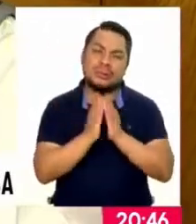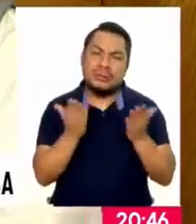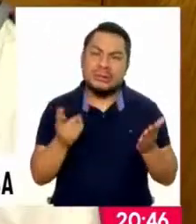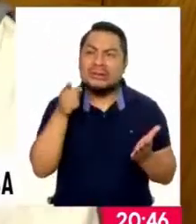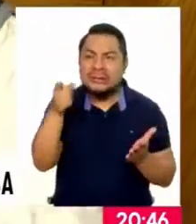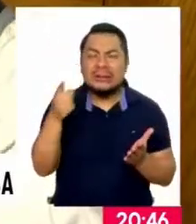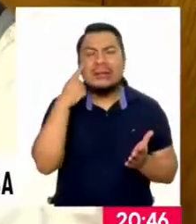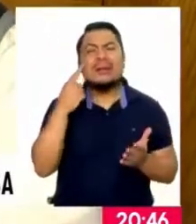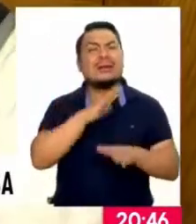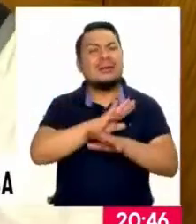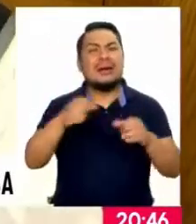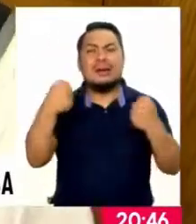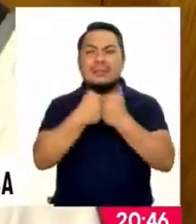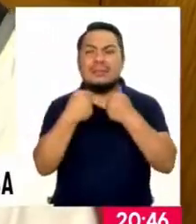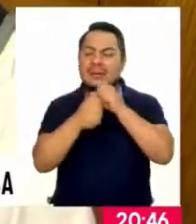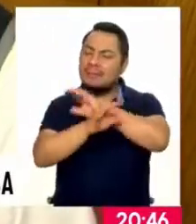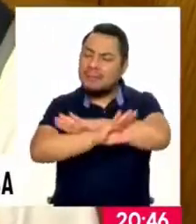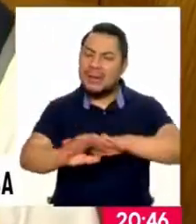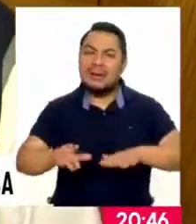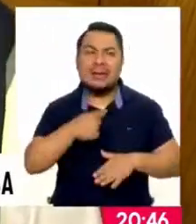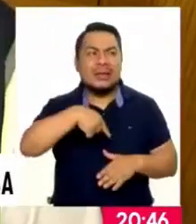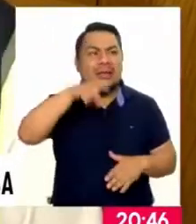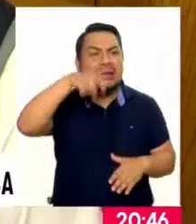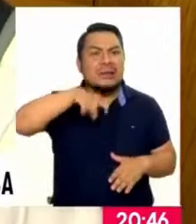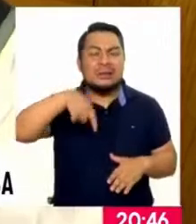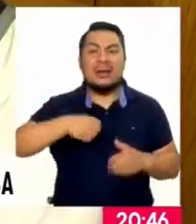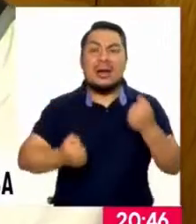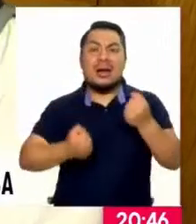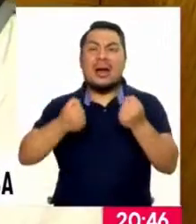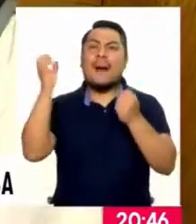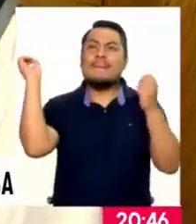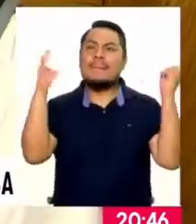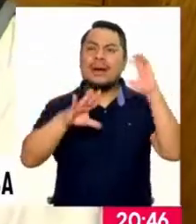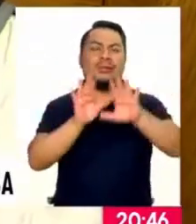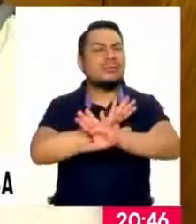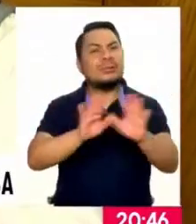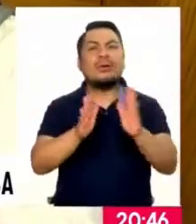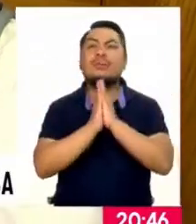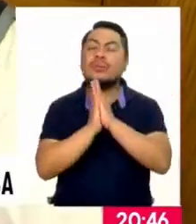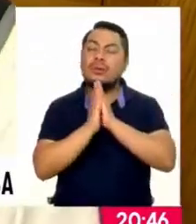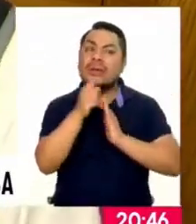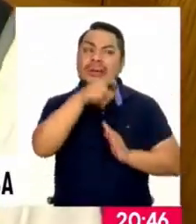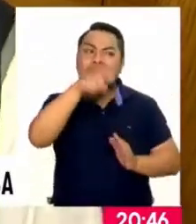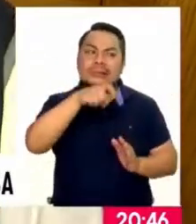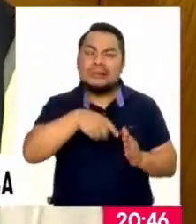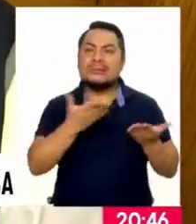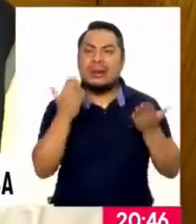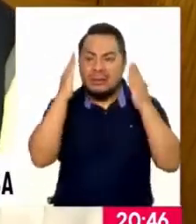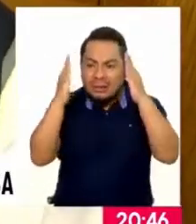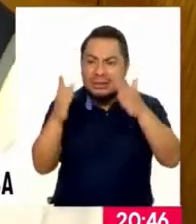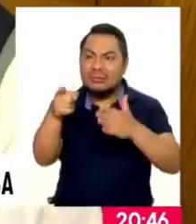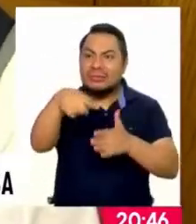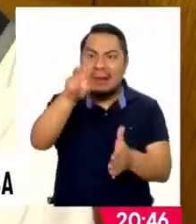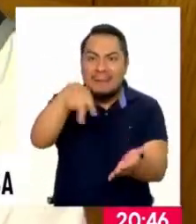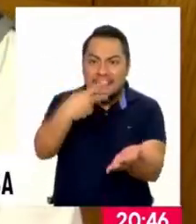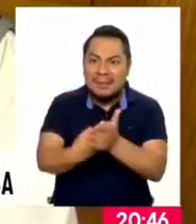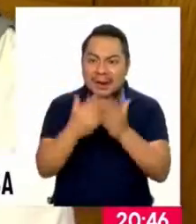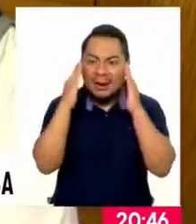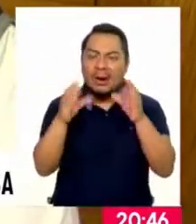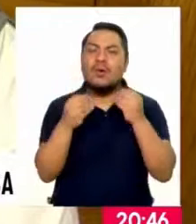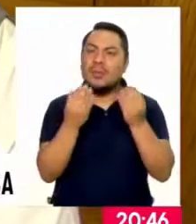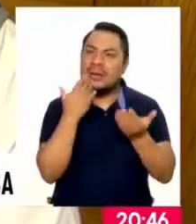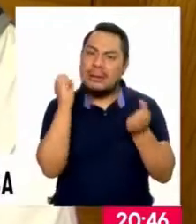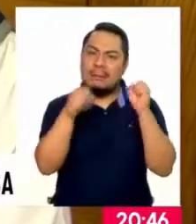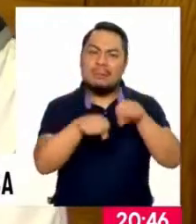esta el clima pare para poder llevar la ayuda que también necesita nuestros equipos y nuestros trabajadores de salud de este ámbito del país